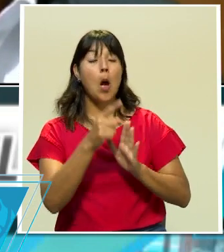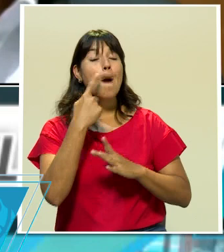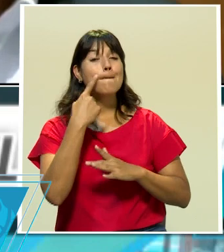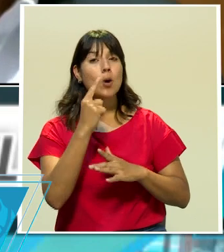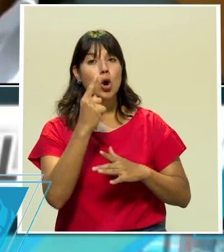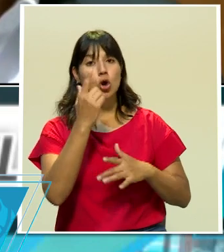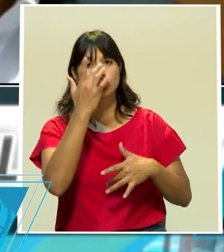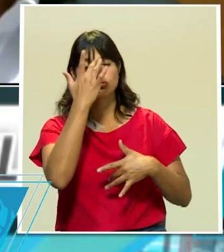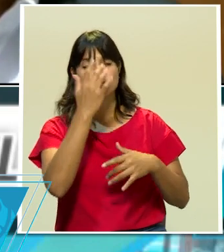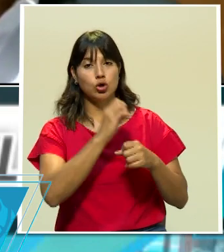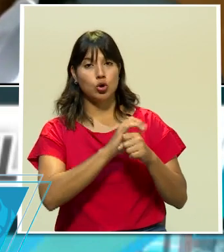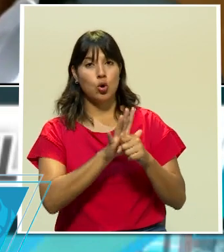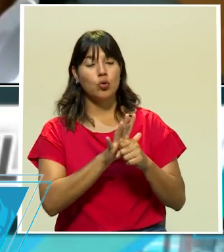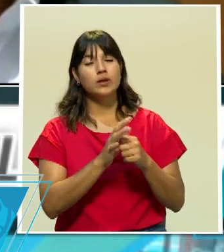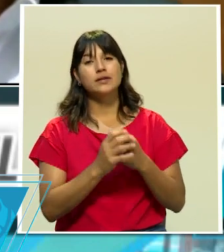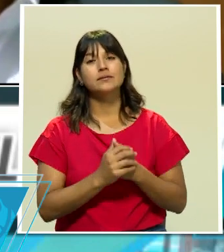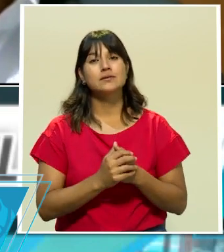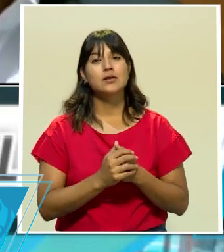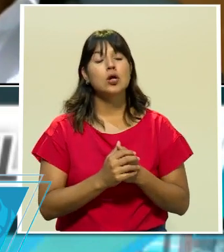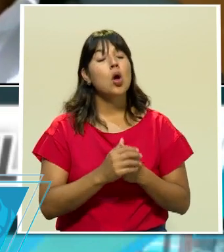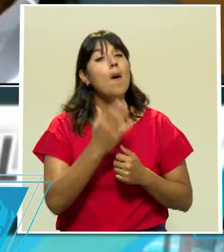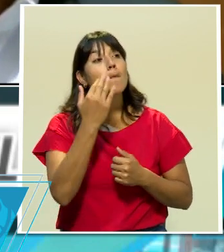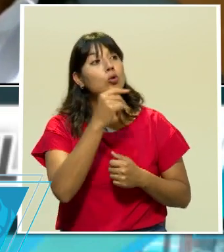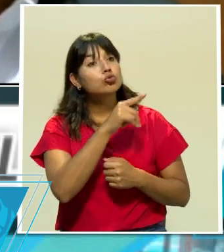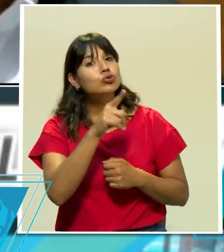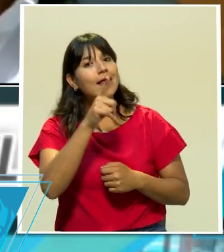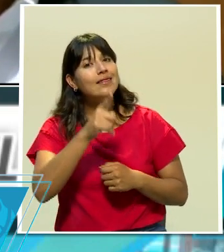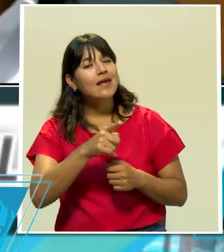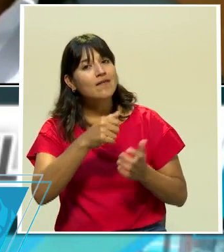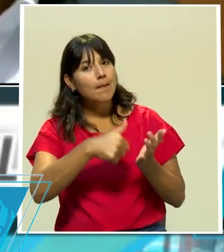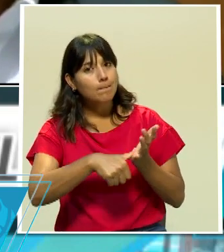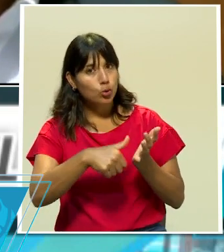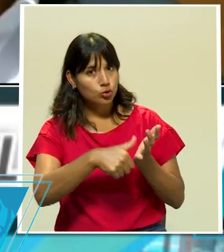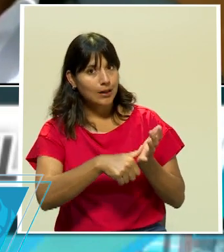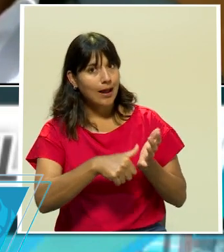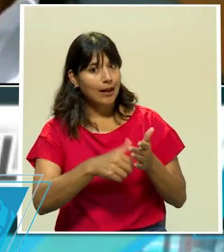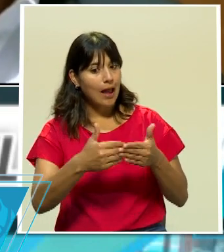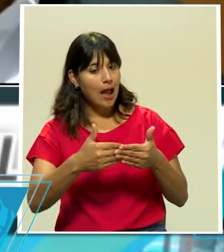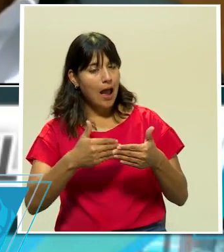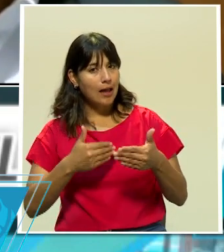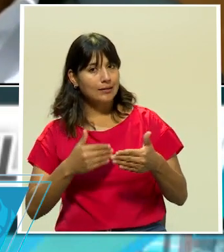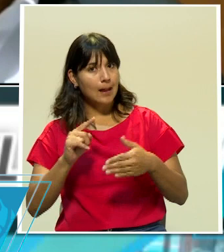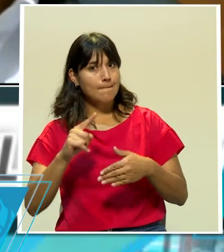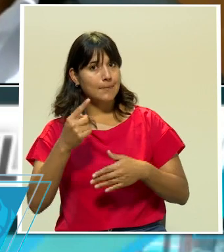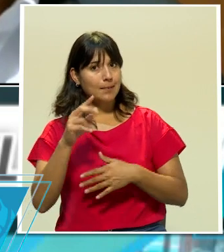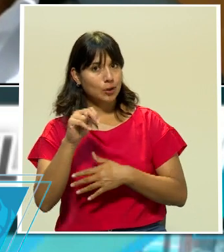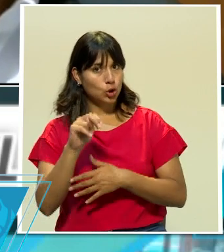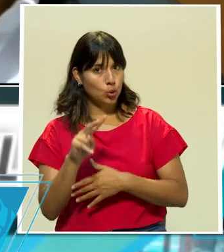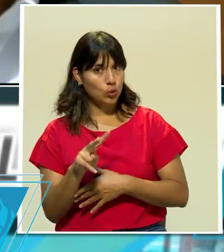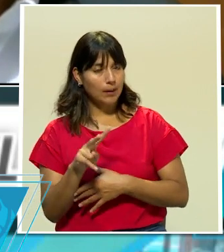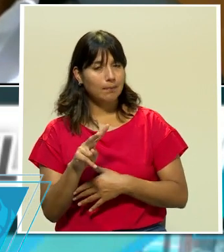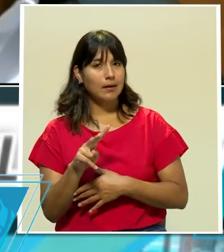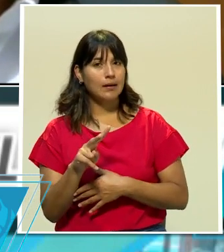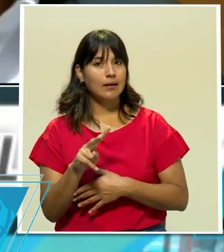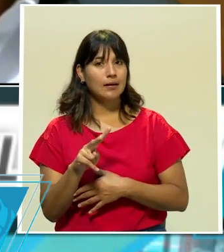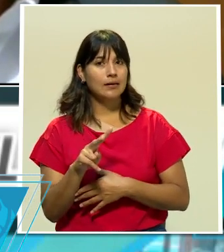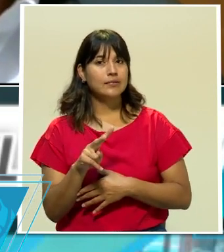COVID, durante este periodo, porque esto tiene que votarse para que sea efectivo antes del 1 de noviembre,